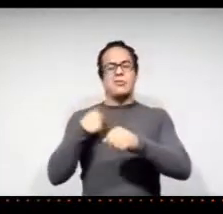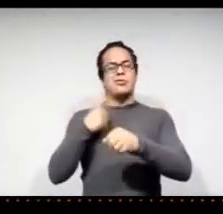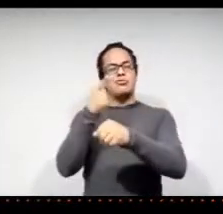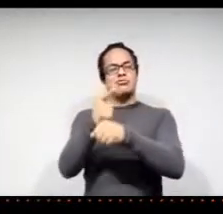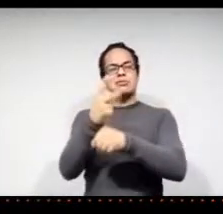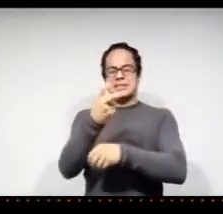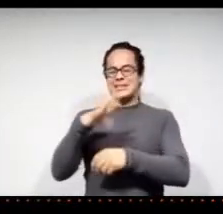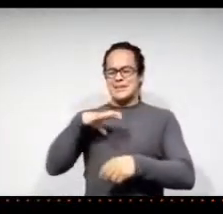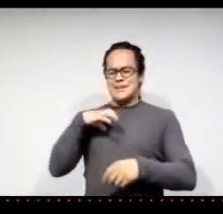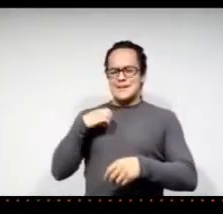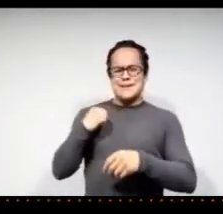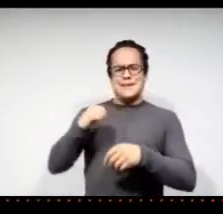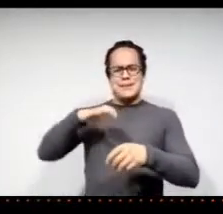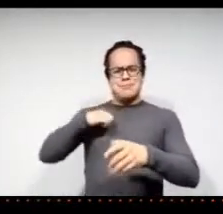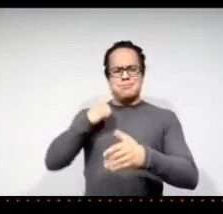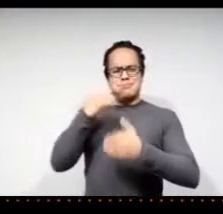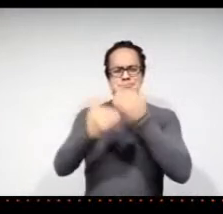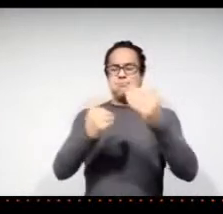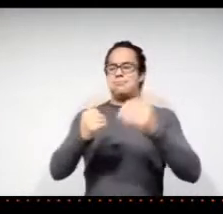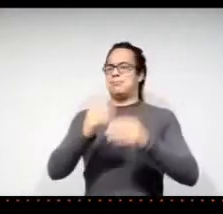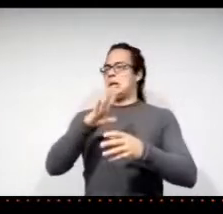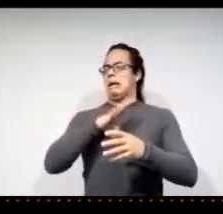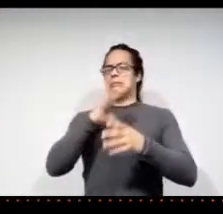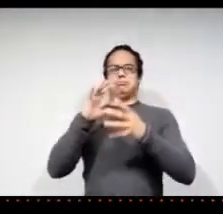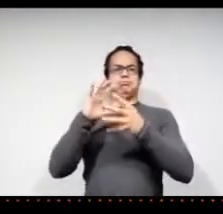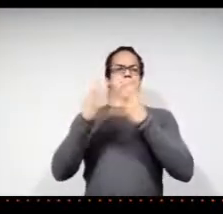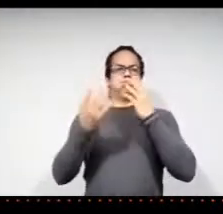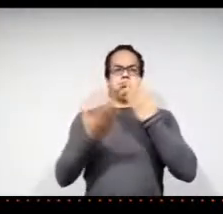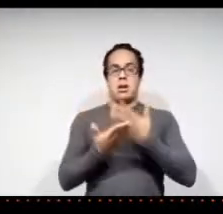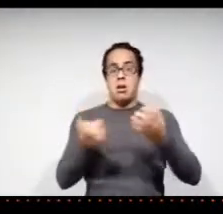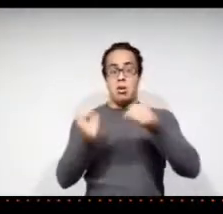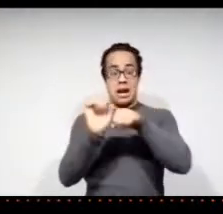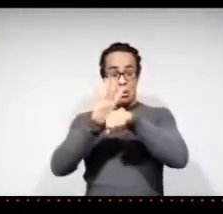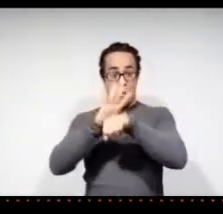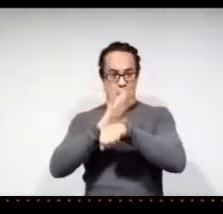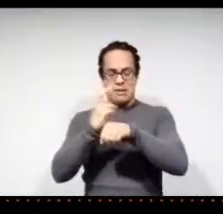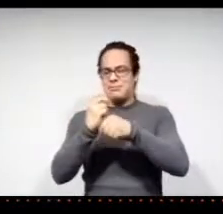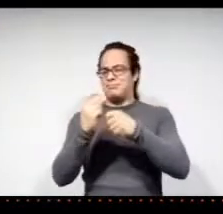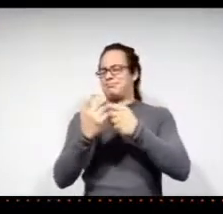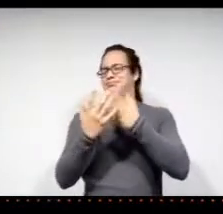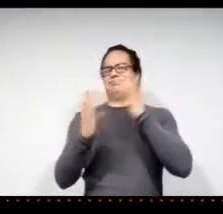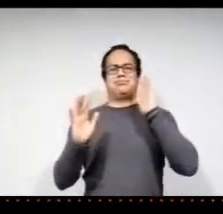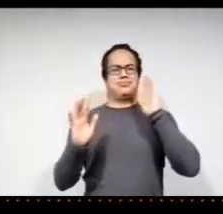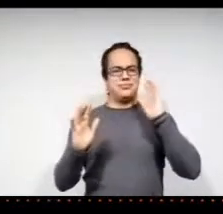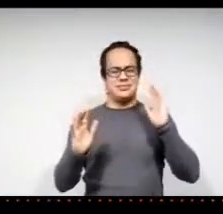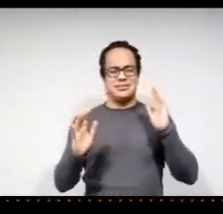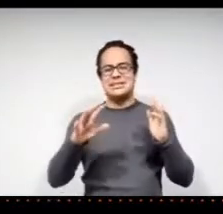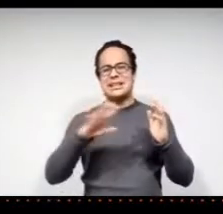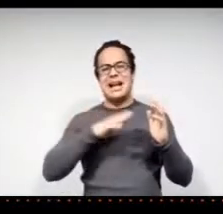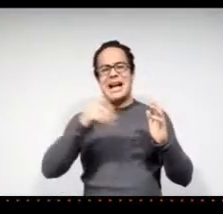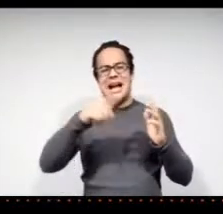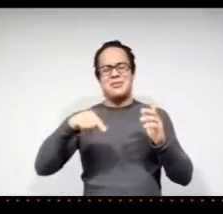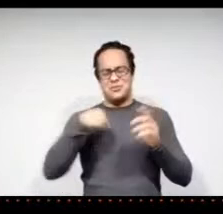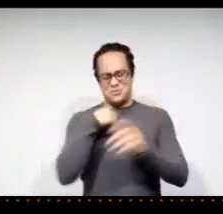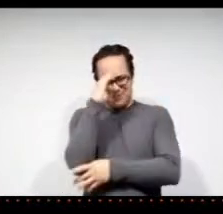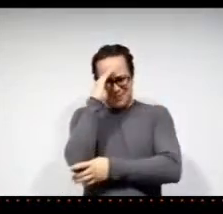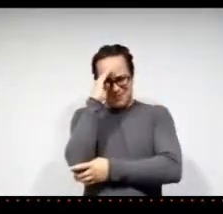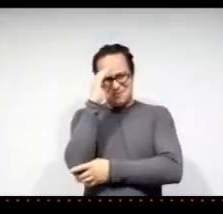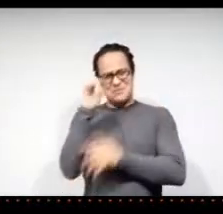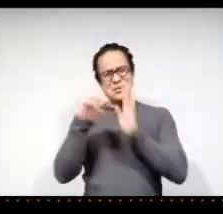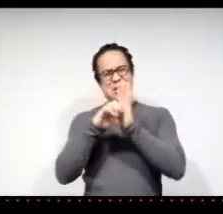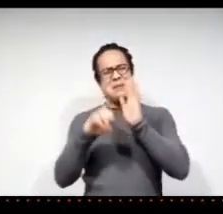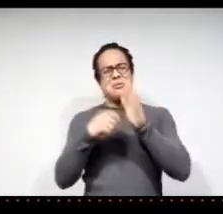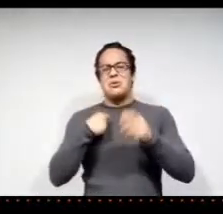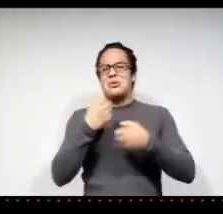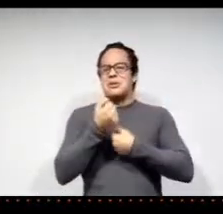nos planteó esto nos descuadró totalmente, ¿no? Ahorita que estaba oyéndolos y tratando de pensar exactamente qué